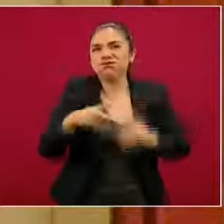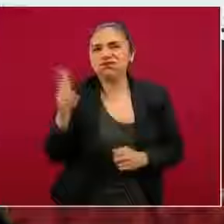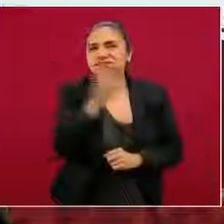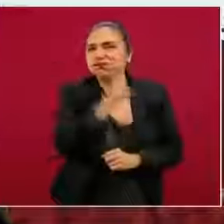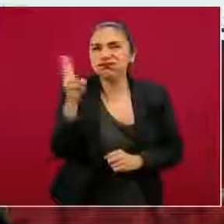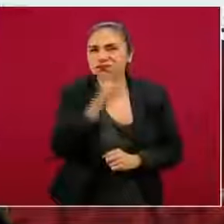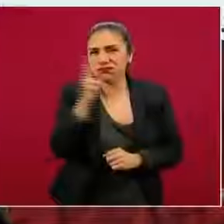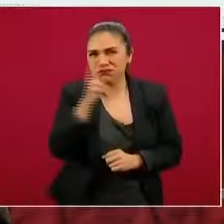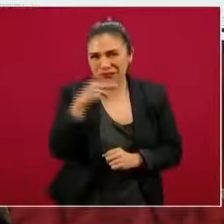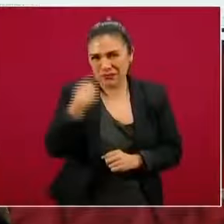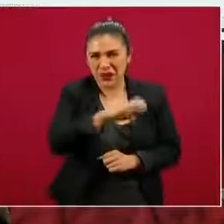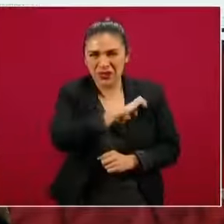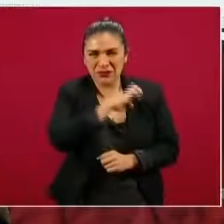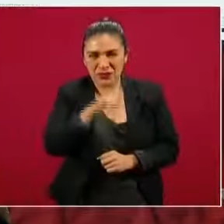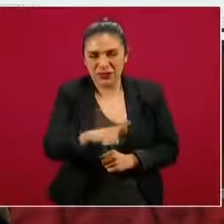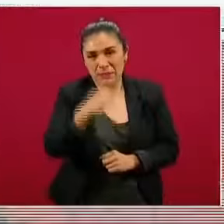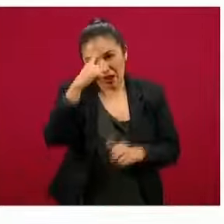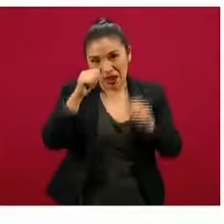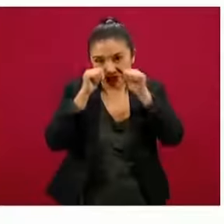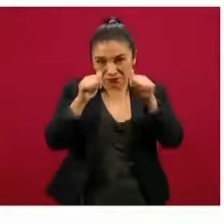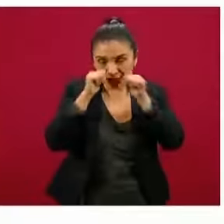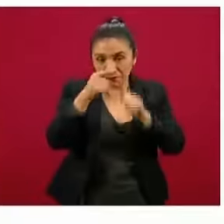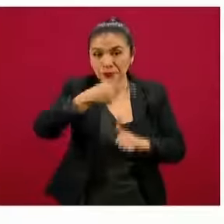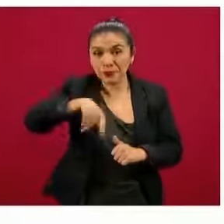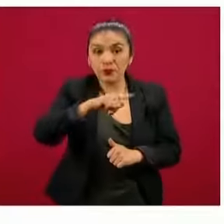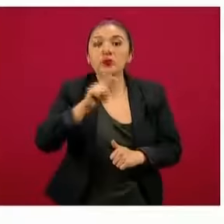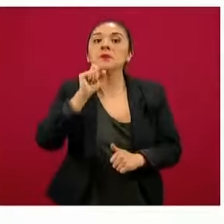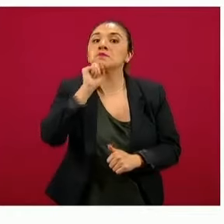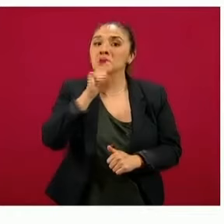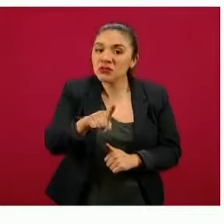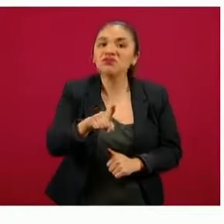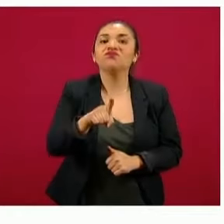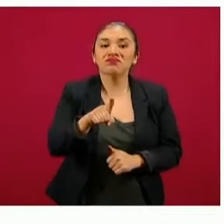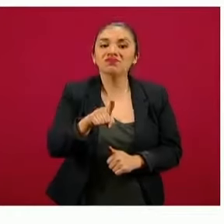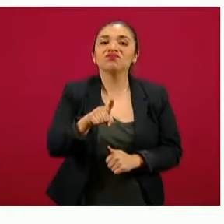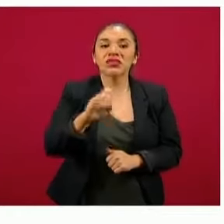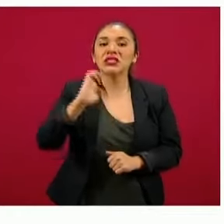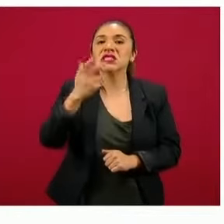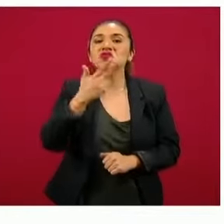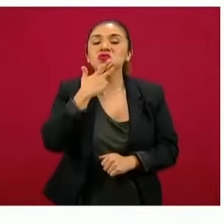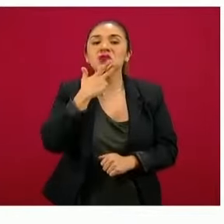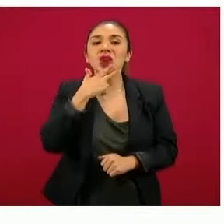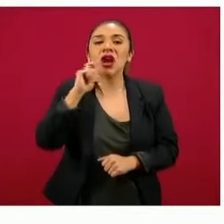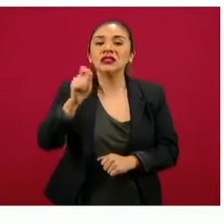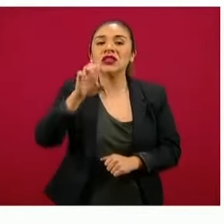equipo especializado para la atención de los mismos. Nuevamente tenemos a Chihuahua con un